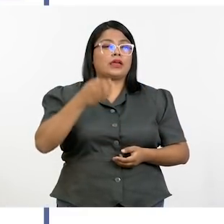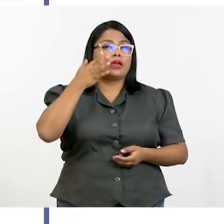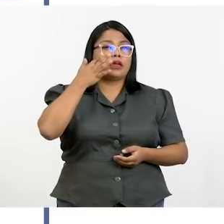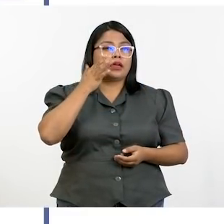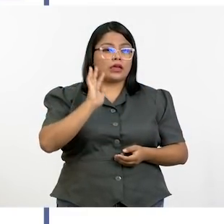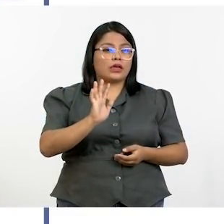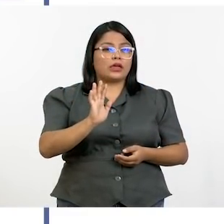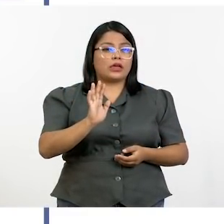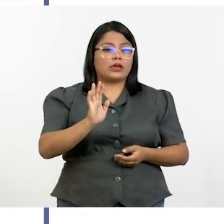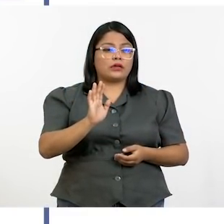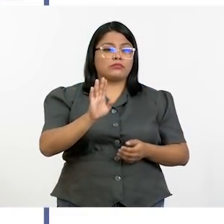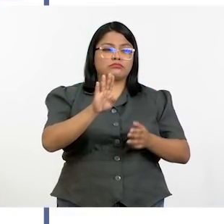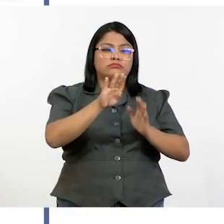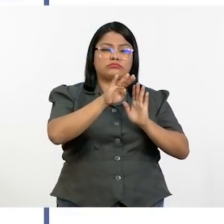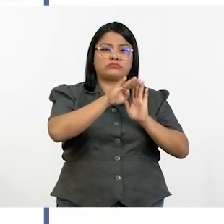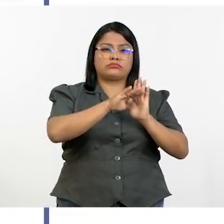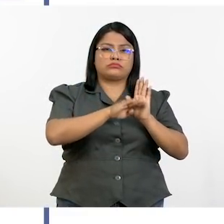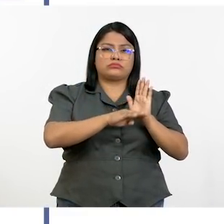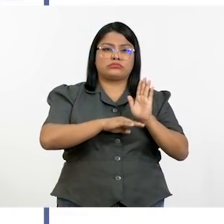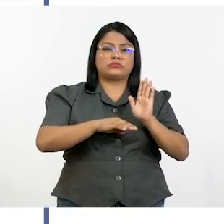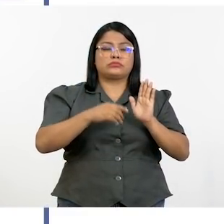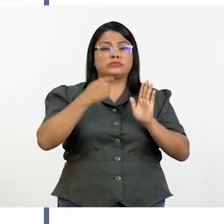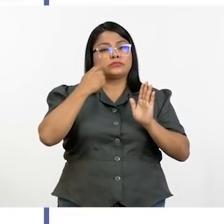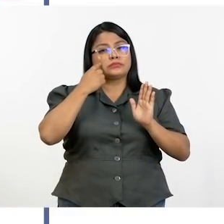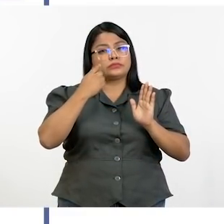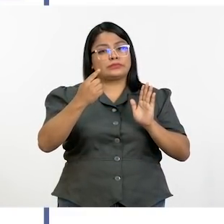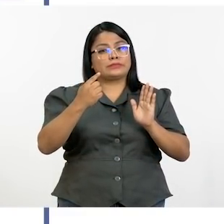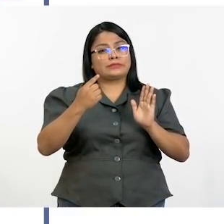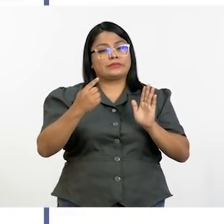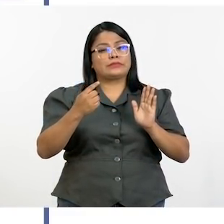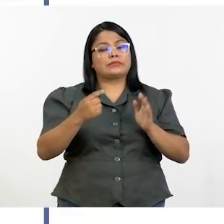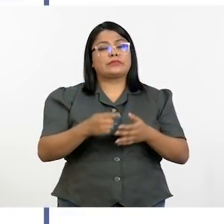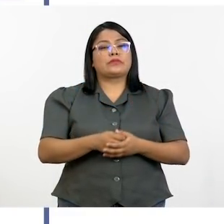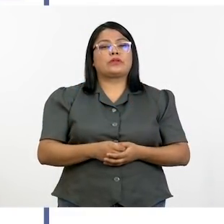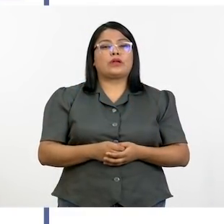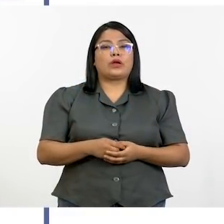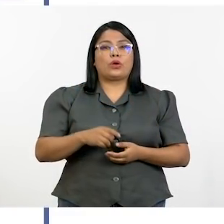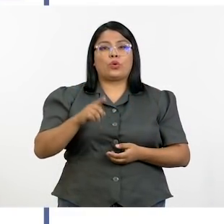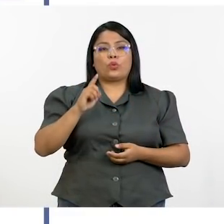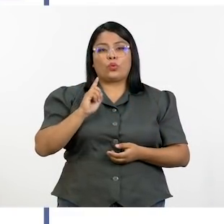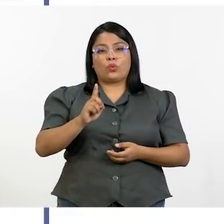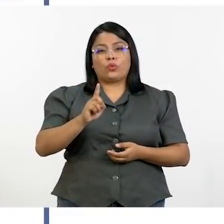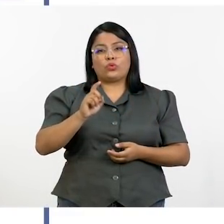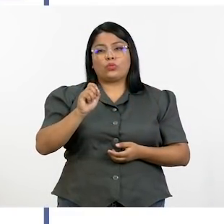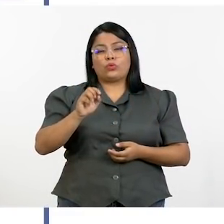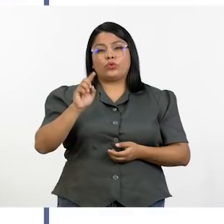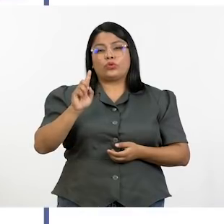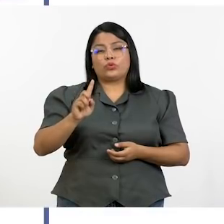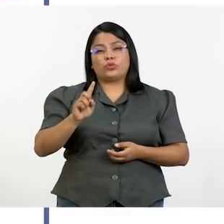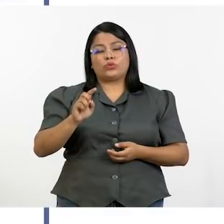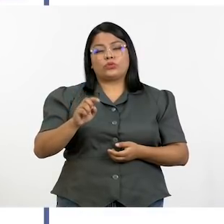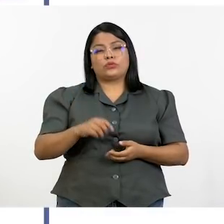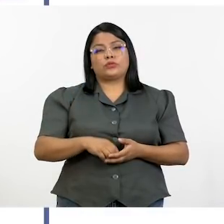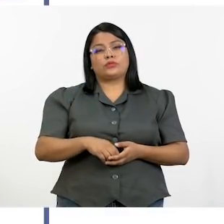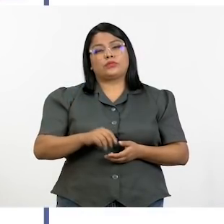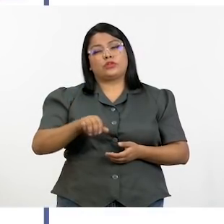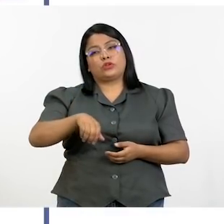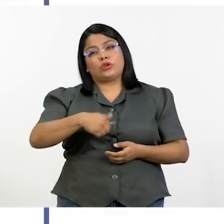este ejemplo, en la lista de indicadores, se destaca el indicador 1.1 y el